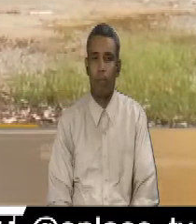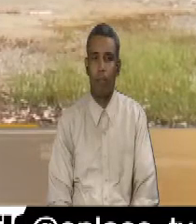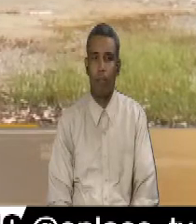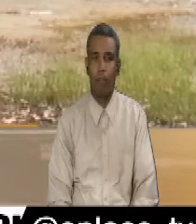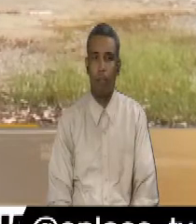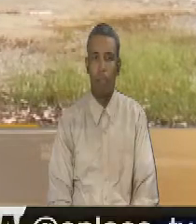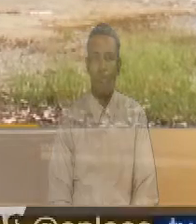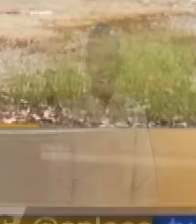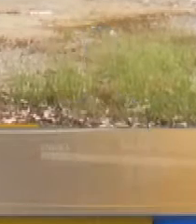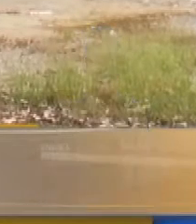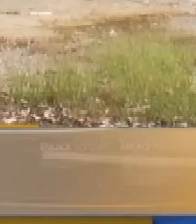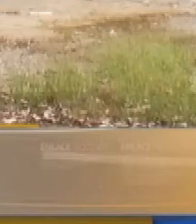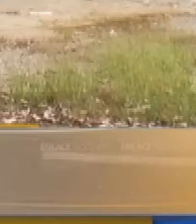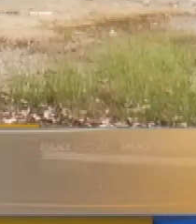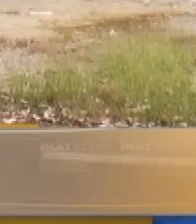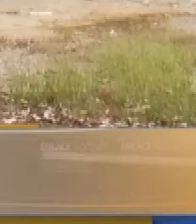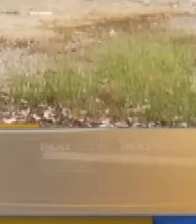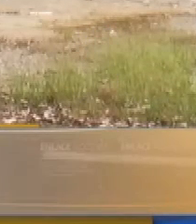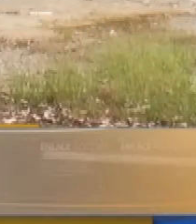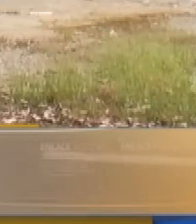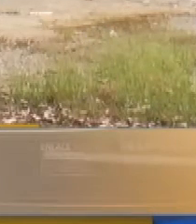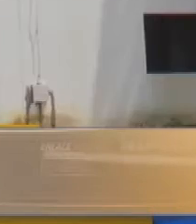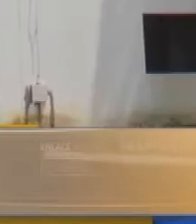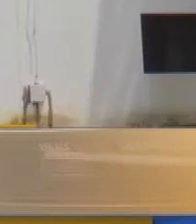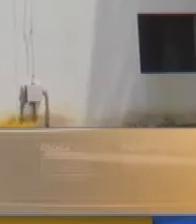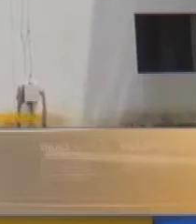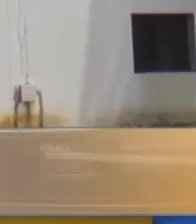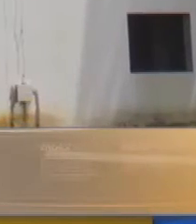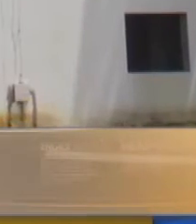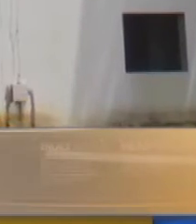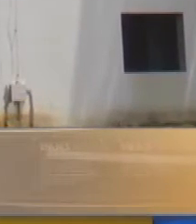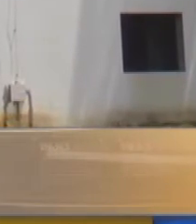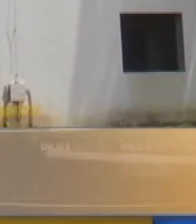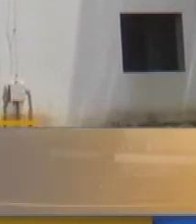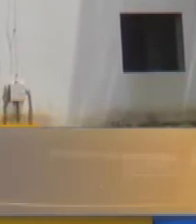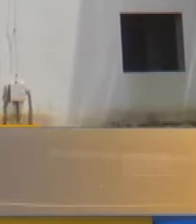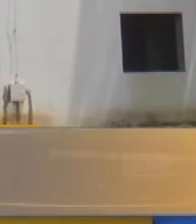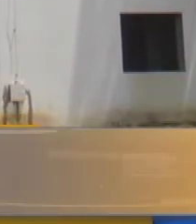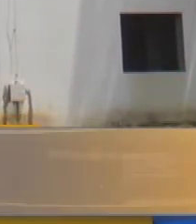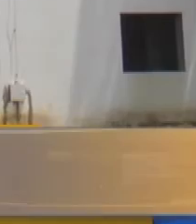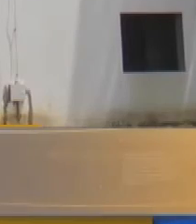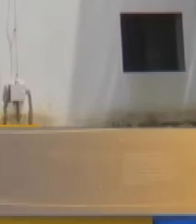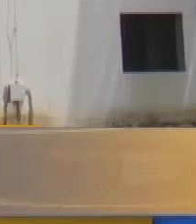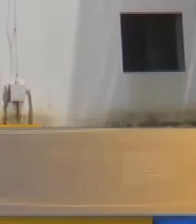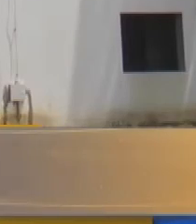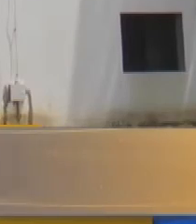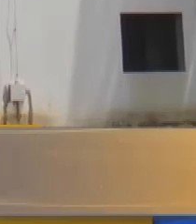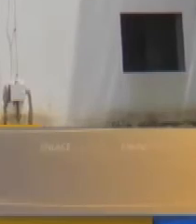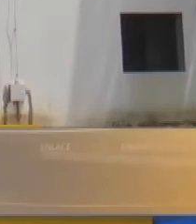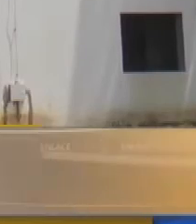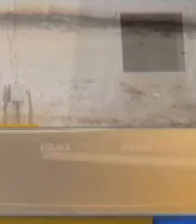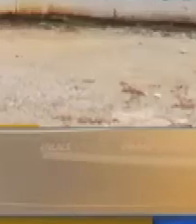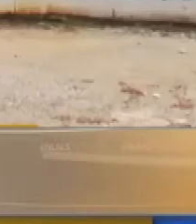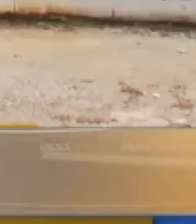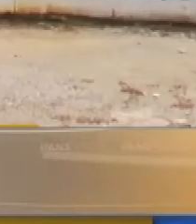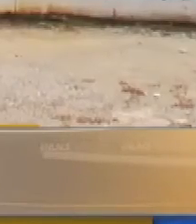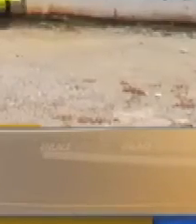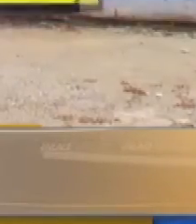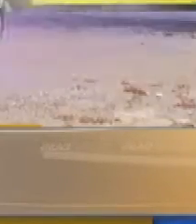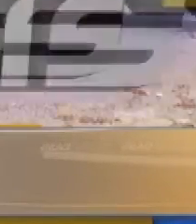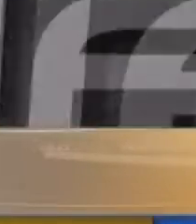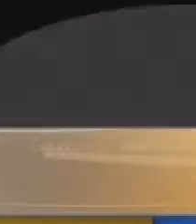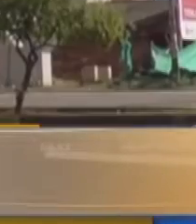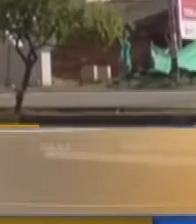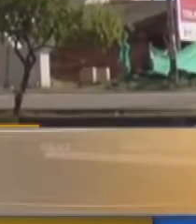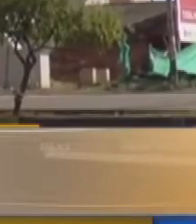Reinician obras de la primera planta del Hospital Regional del Magdalena Medio. En 4 meses, este centro asistencial deberá contar con una nueva sala de atención en el servicio de